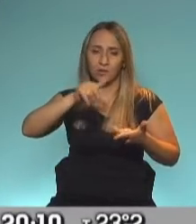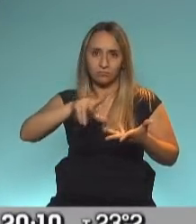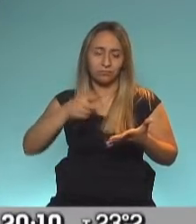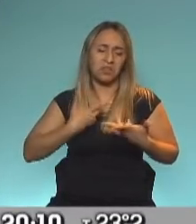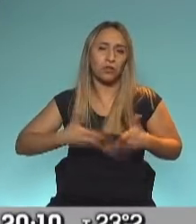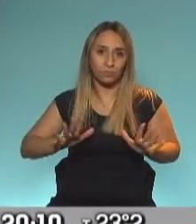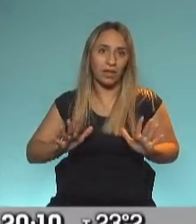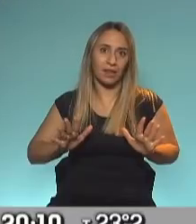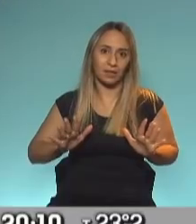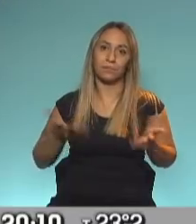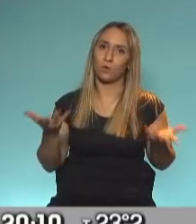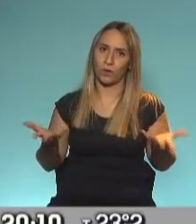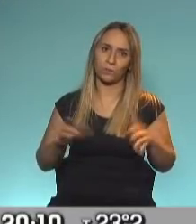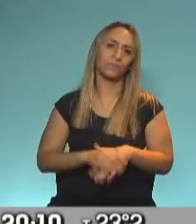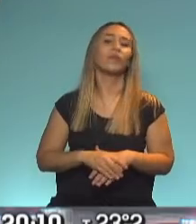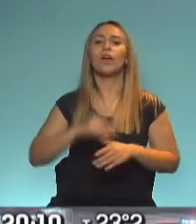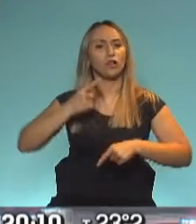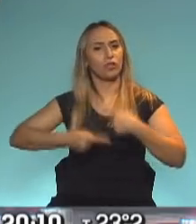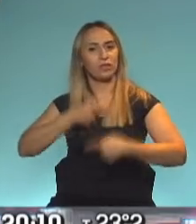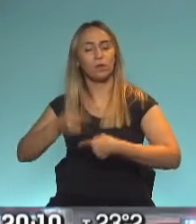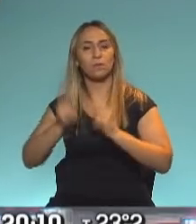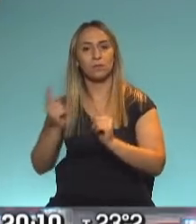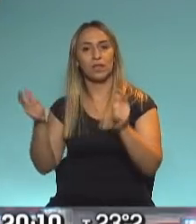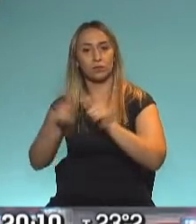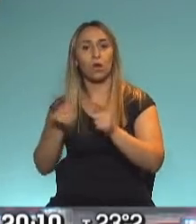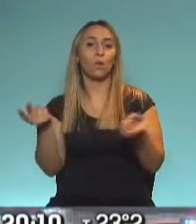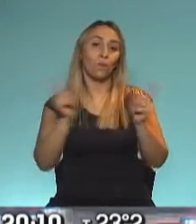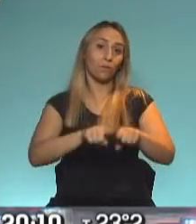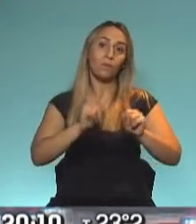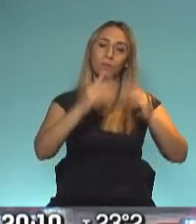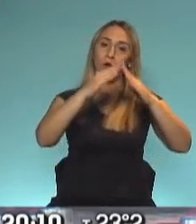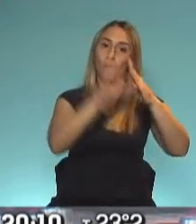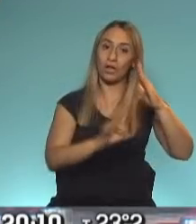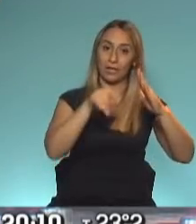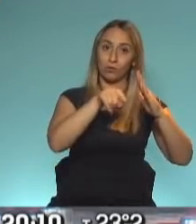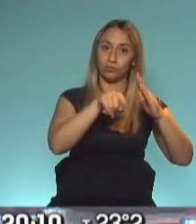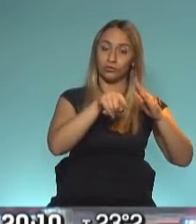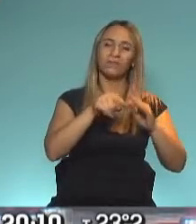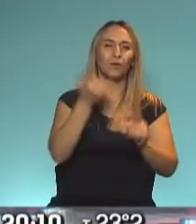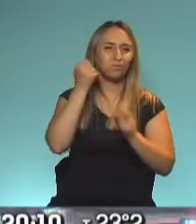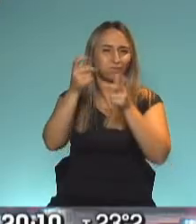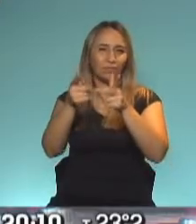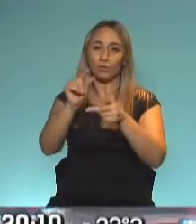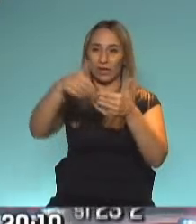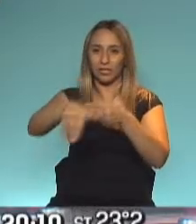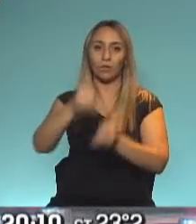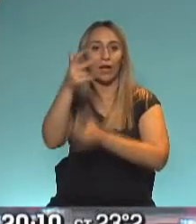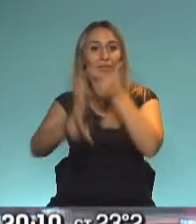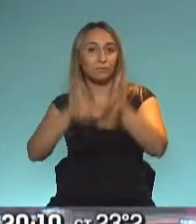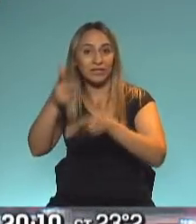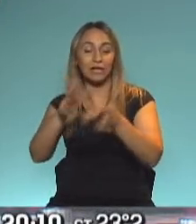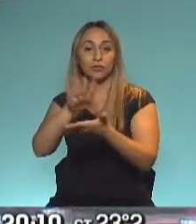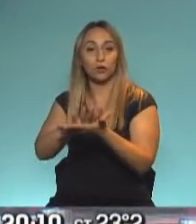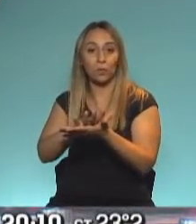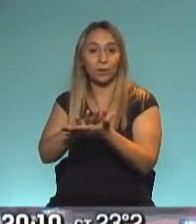seguir. Vamos a seguir con lo que ha dejado la reunión. Vamos a ir otra vez a la Quinta de Olivos. Ya dijimos también, en un rato explicamos también de qué se trata